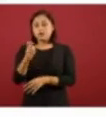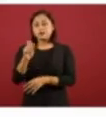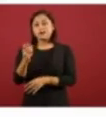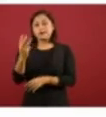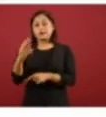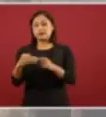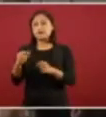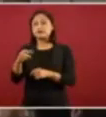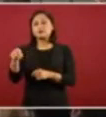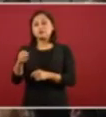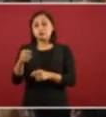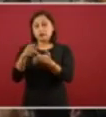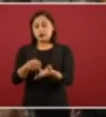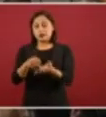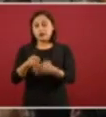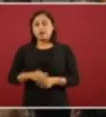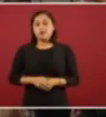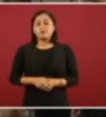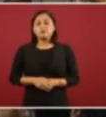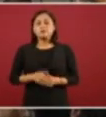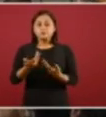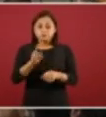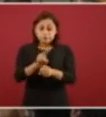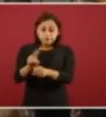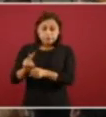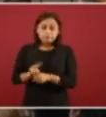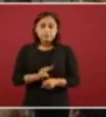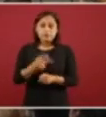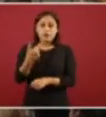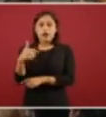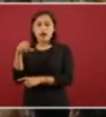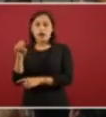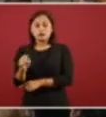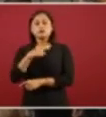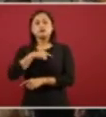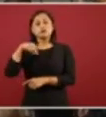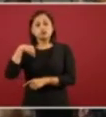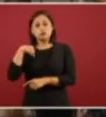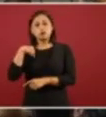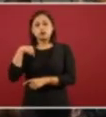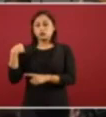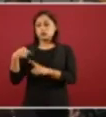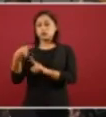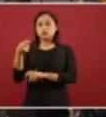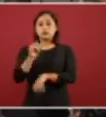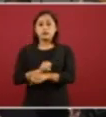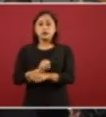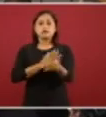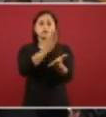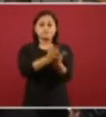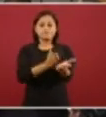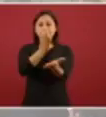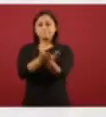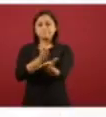4.23 pesos por kilo. En el tema de verificación de gas, realizamos en esta semana 38